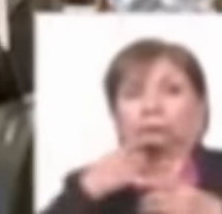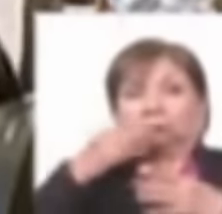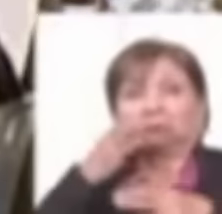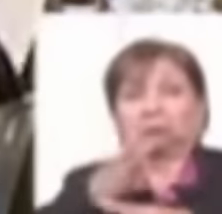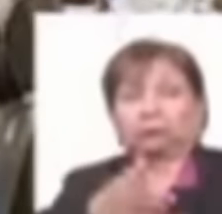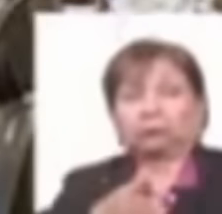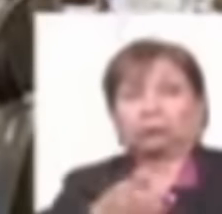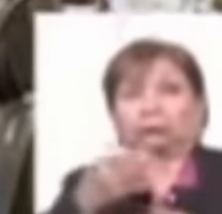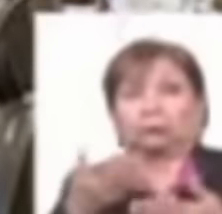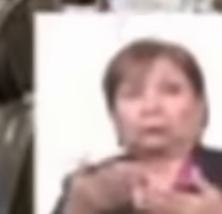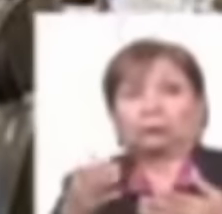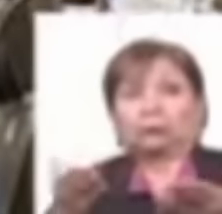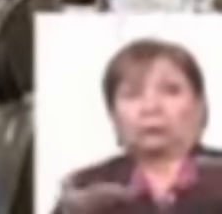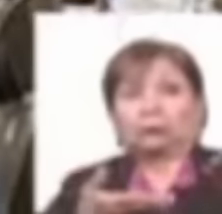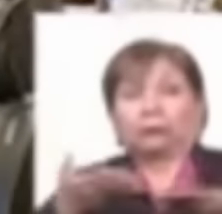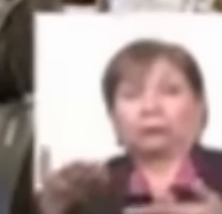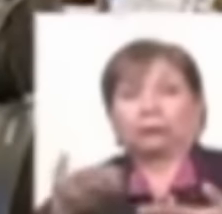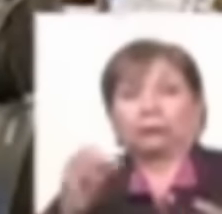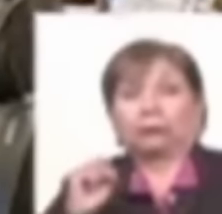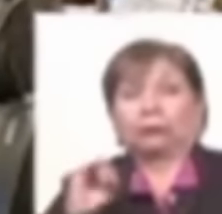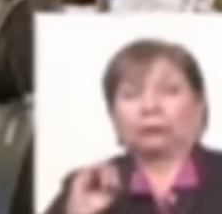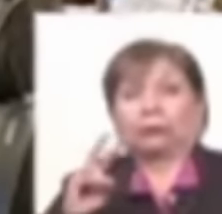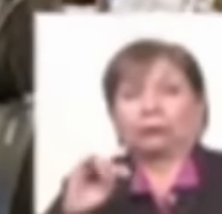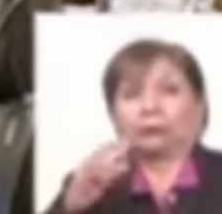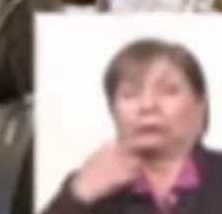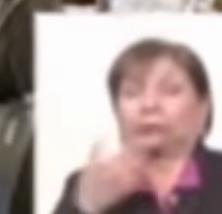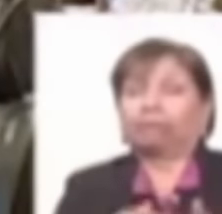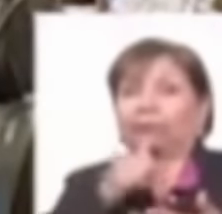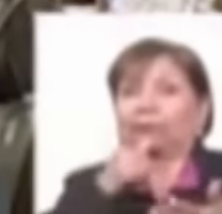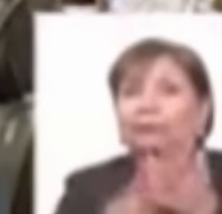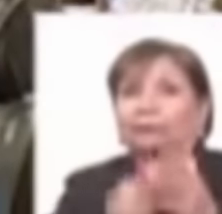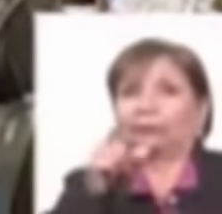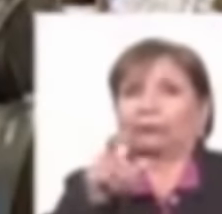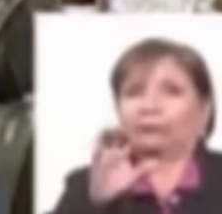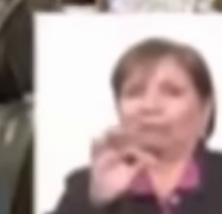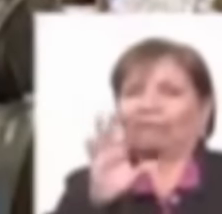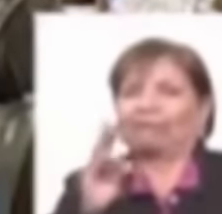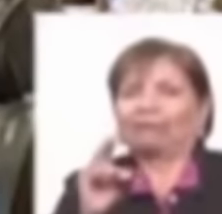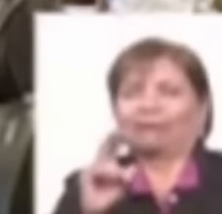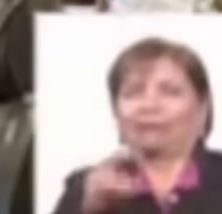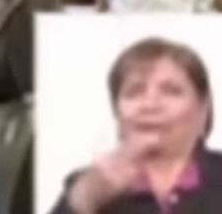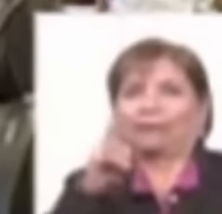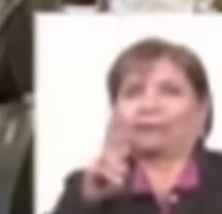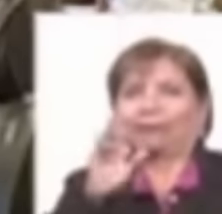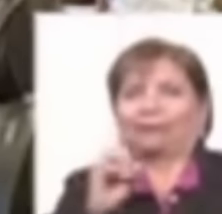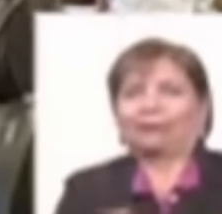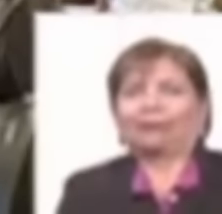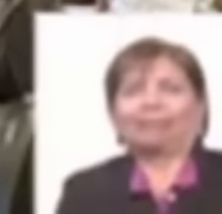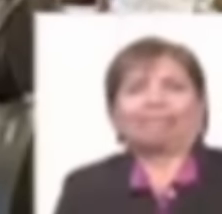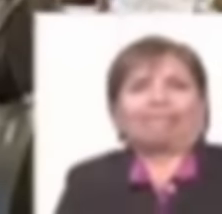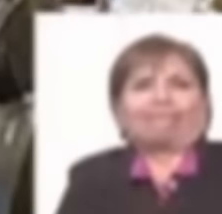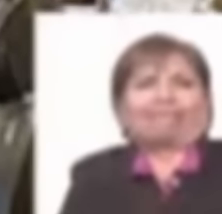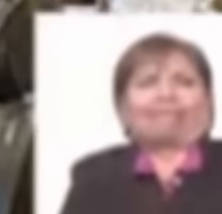recurren al servicio civil a través de un oficio 197 del año 2020. Entonces